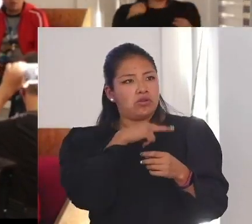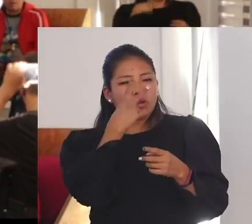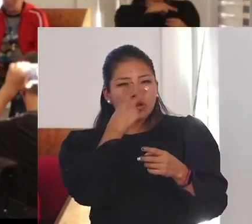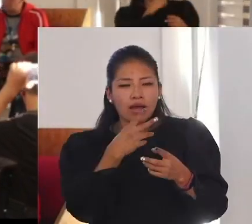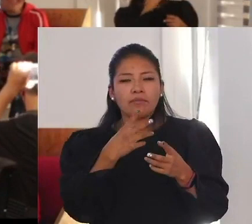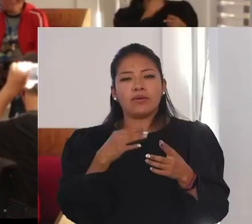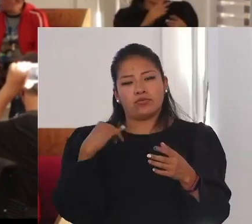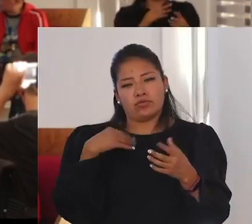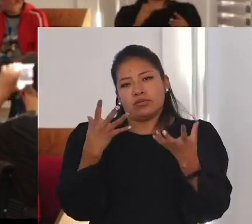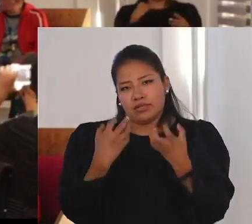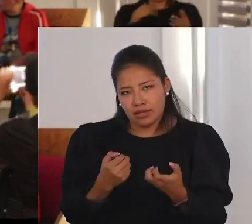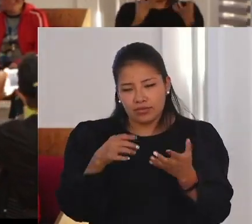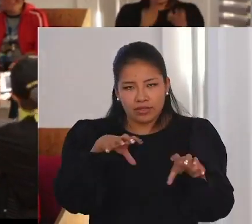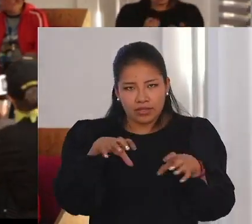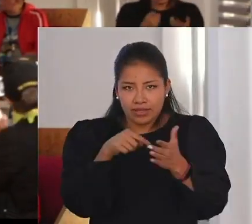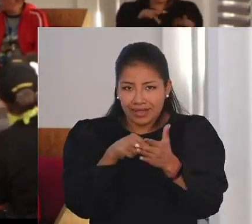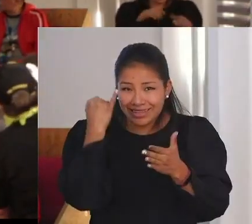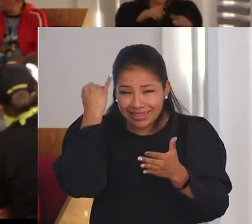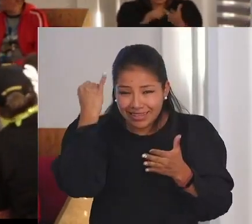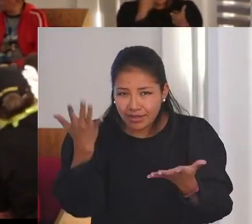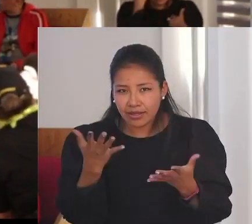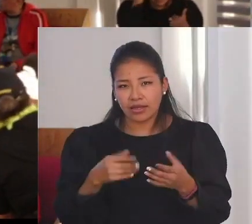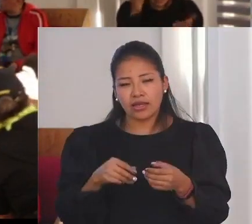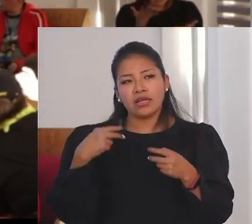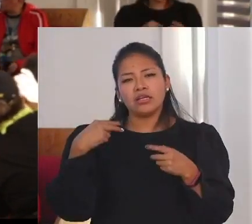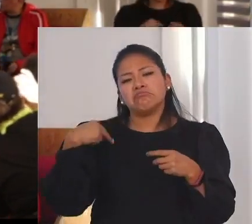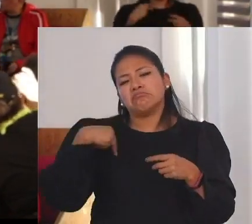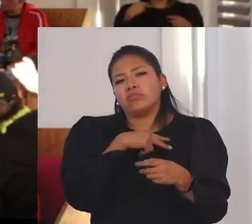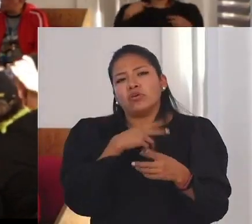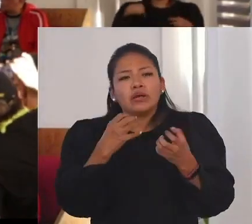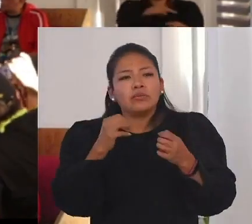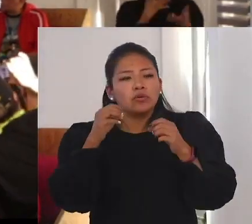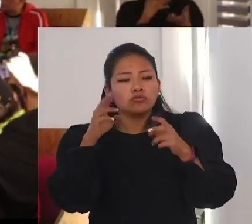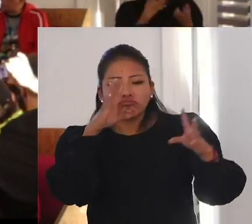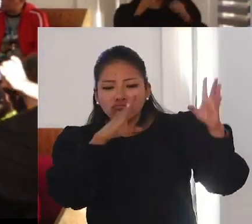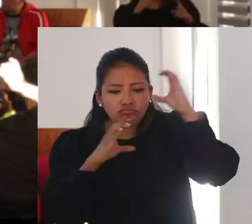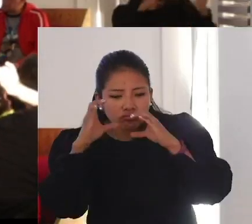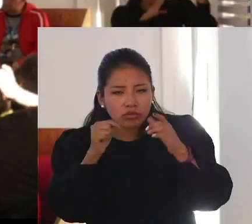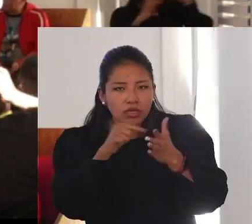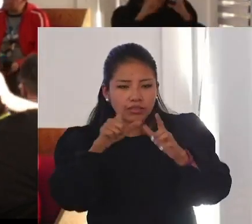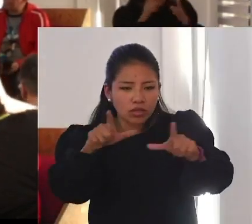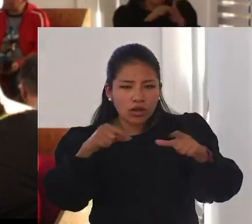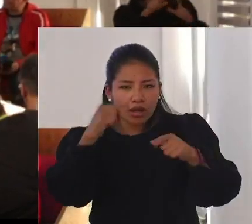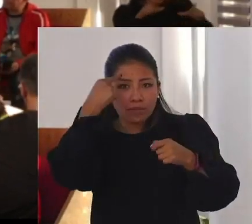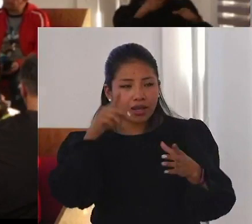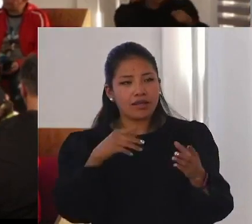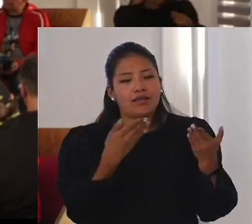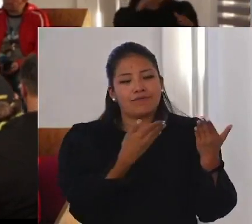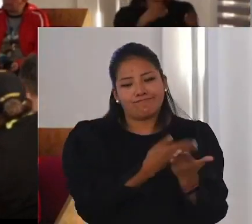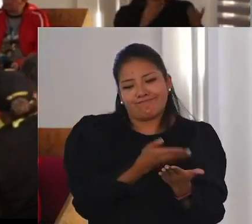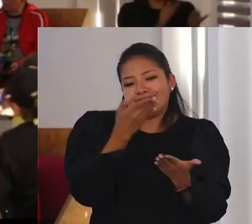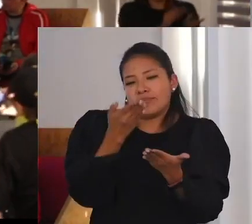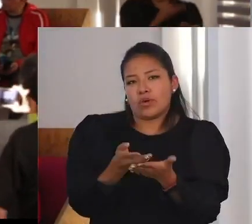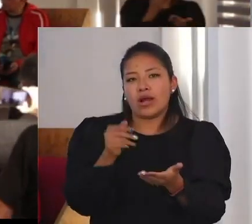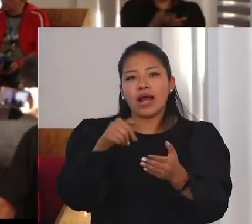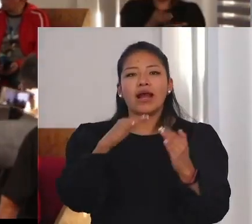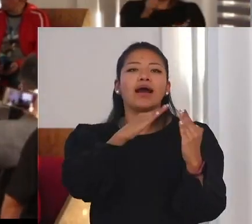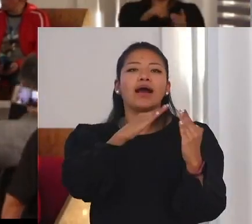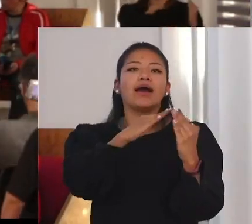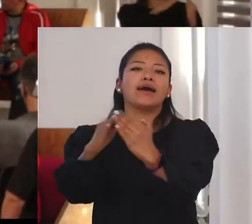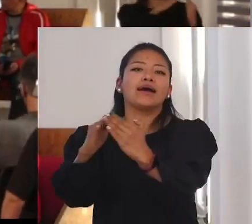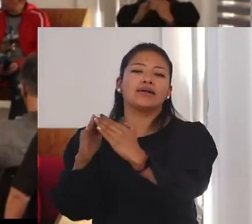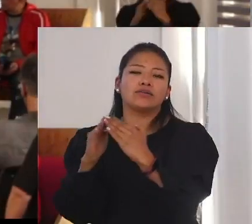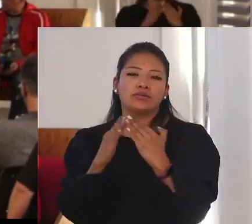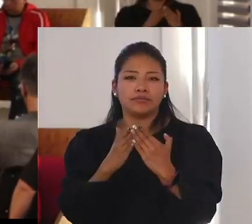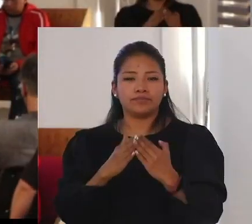para que se realicen y aporten al Estado a la comunidad Yo estoy involucrada en